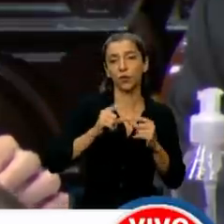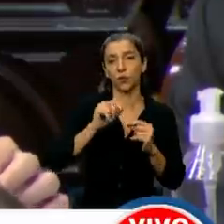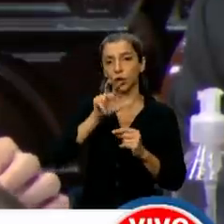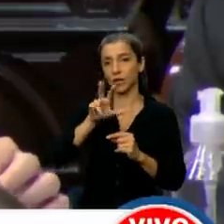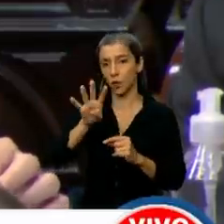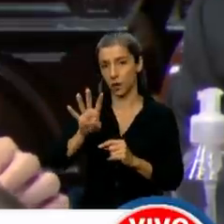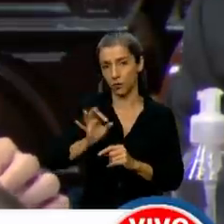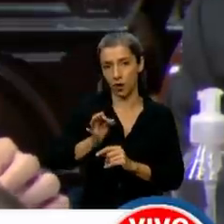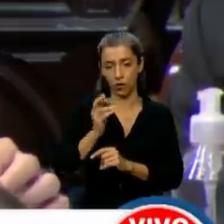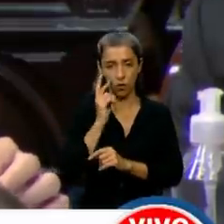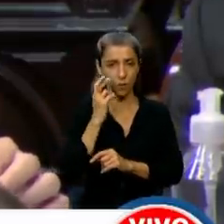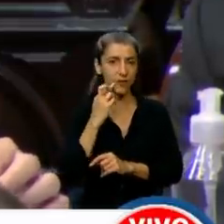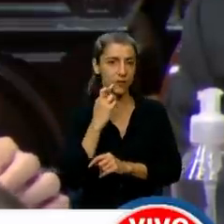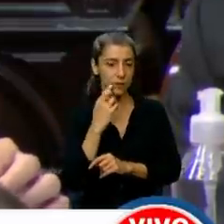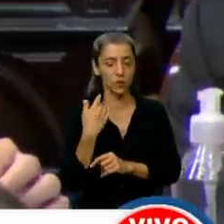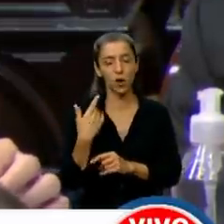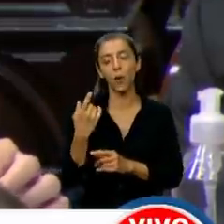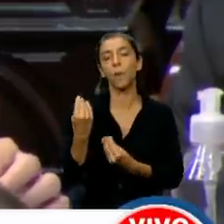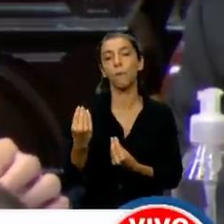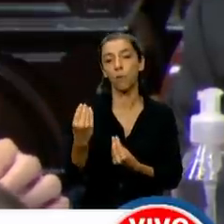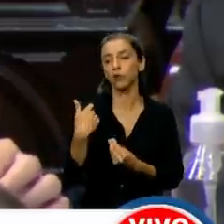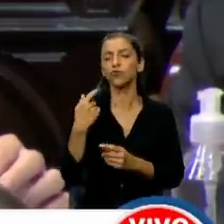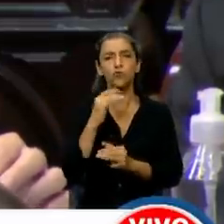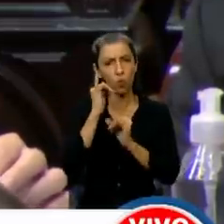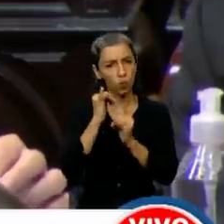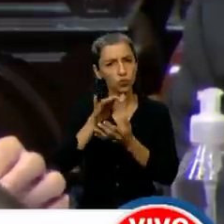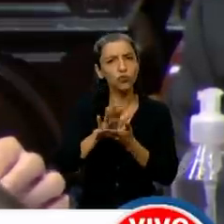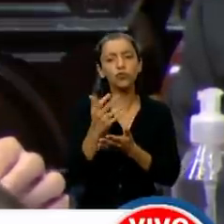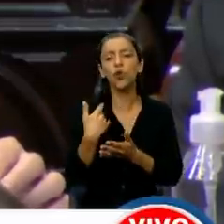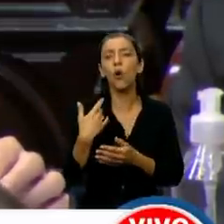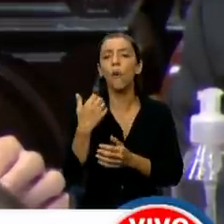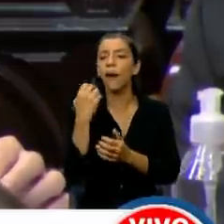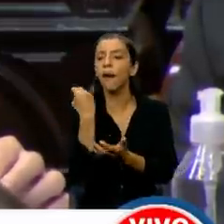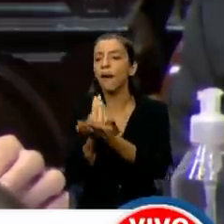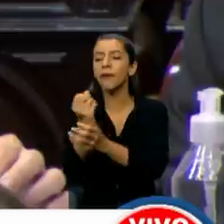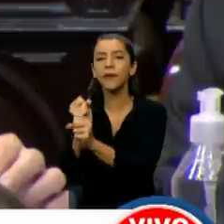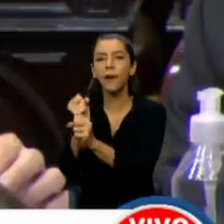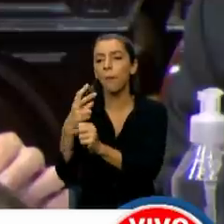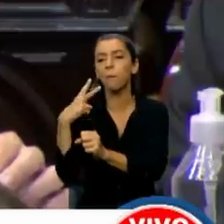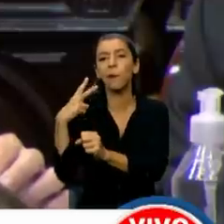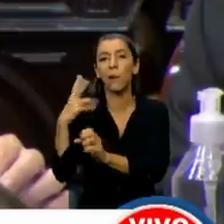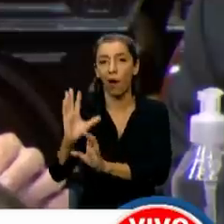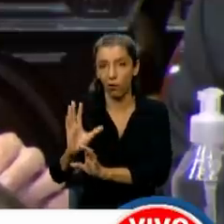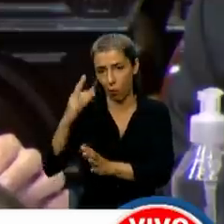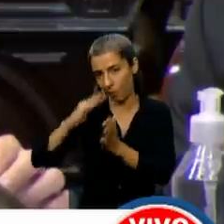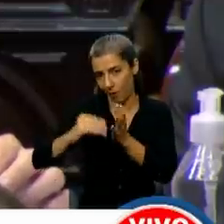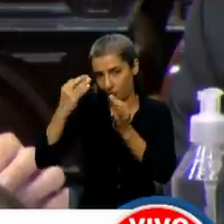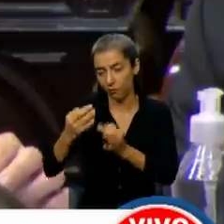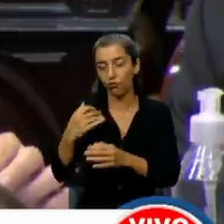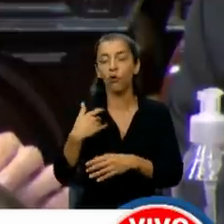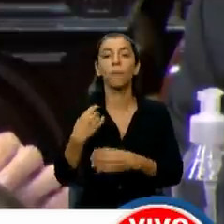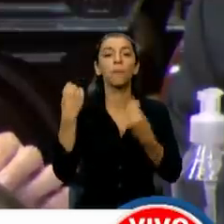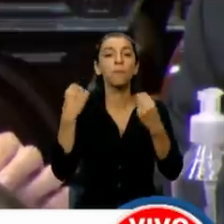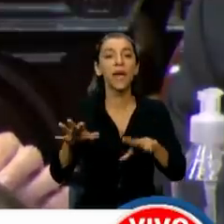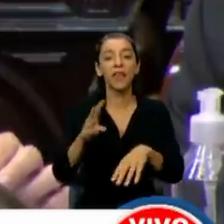voy a tomar un dato nada más que es el empleo privado registrado la pérdida de puestos de trabajo durante los cuatro años